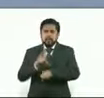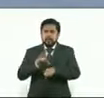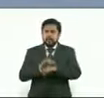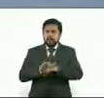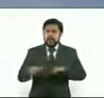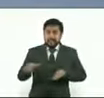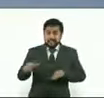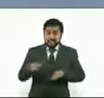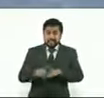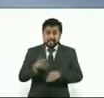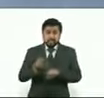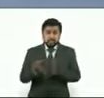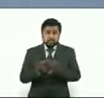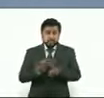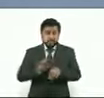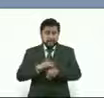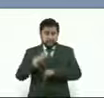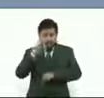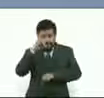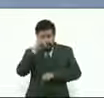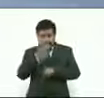3-4 veces tu peso.